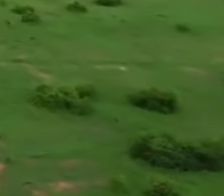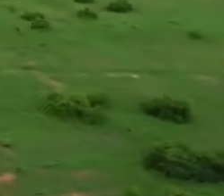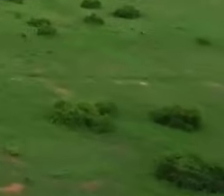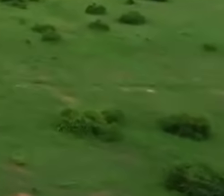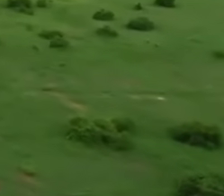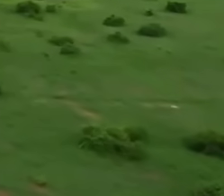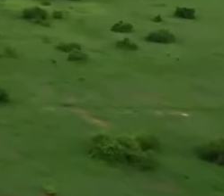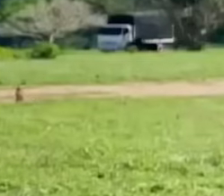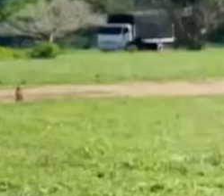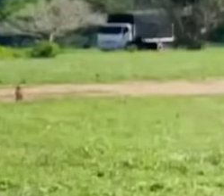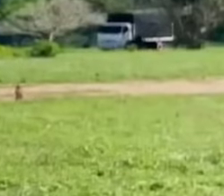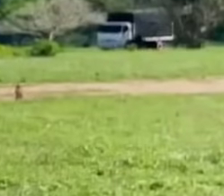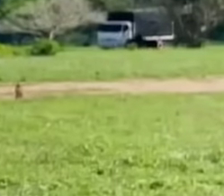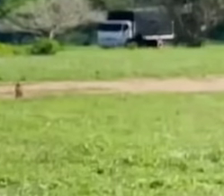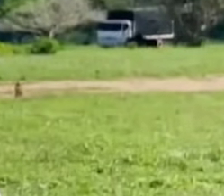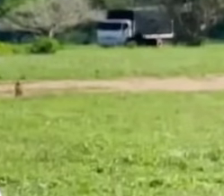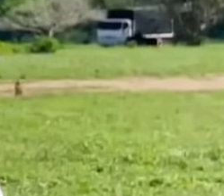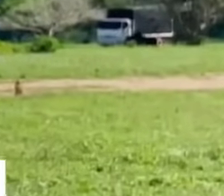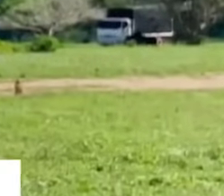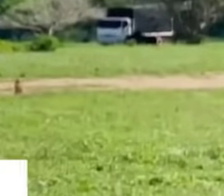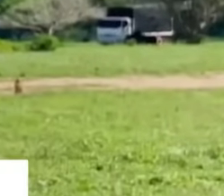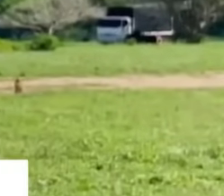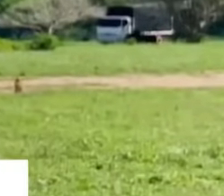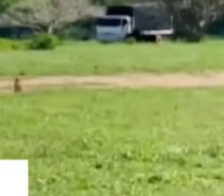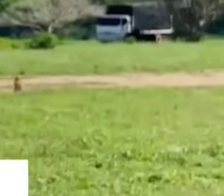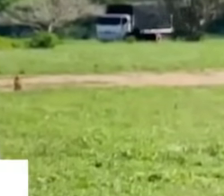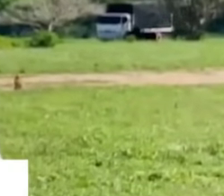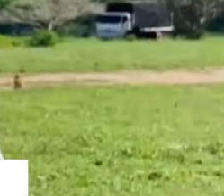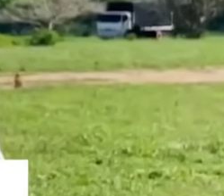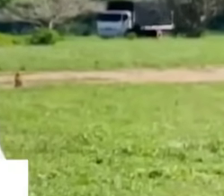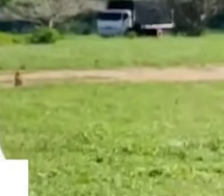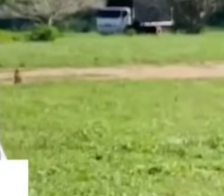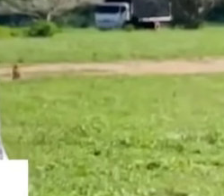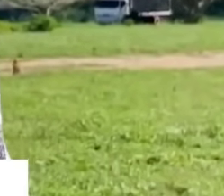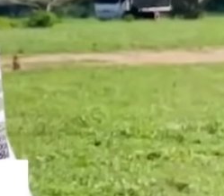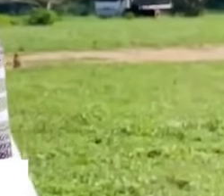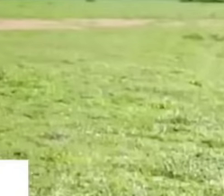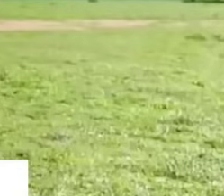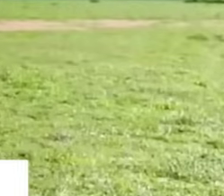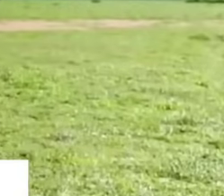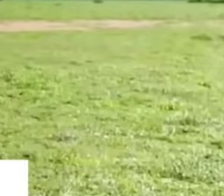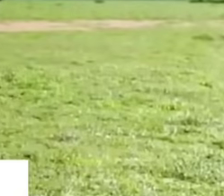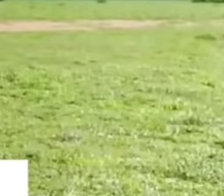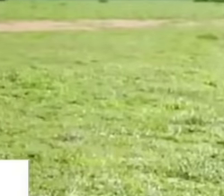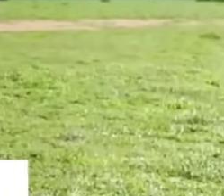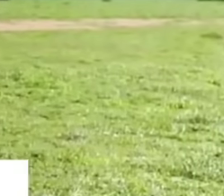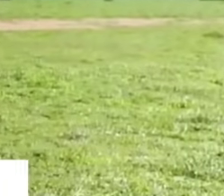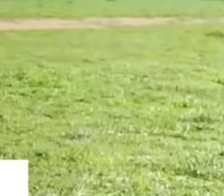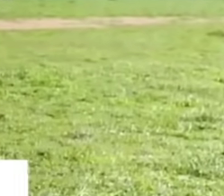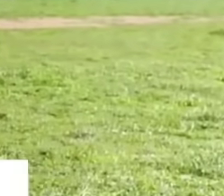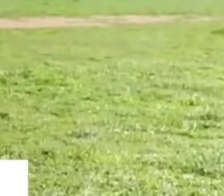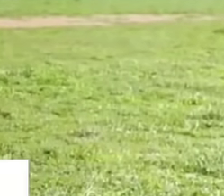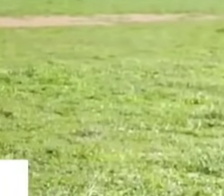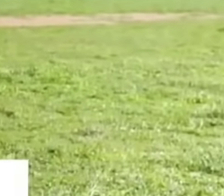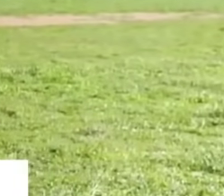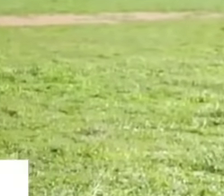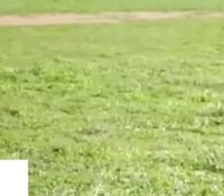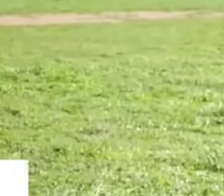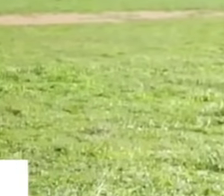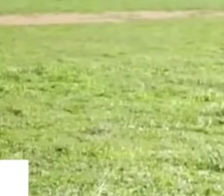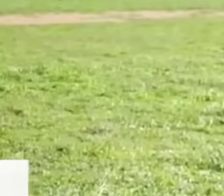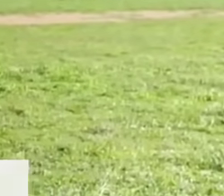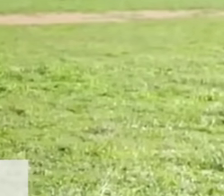al presidente Petro. Petro me va a regalar una tierra para trabajar, que no la tenemos nosotros. Para cultivar muchas cosas, cultivar